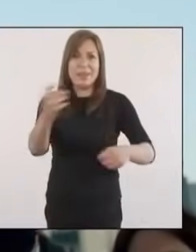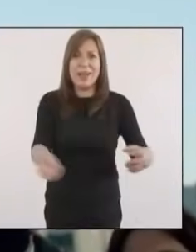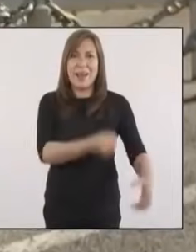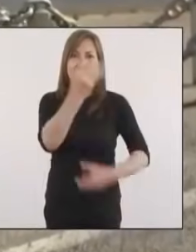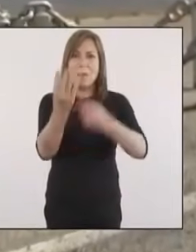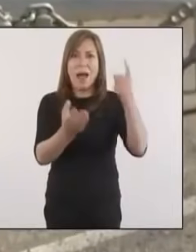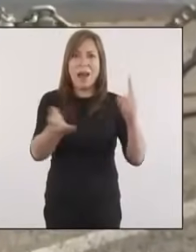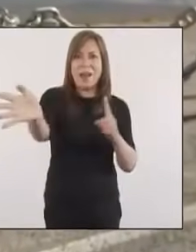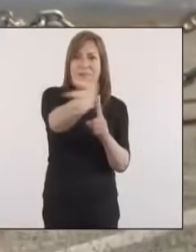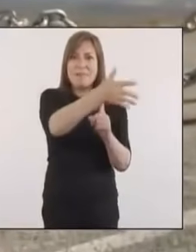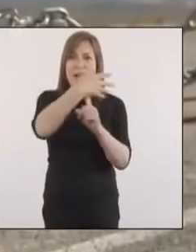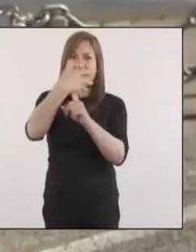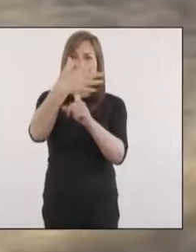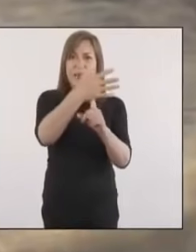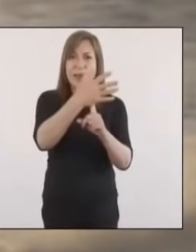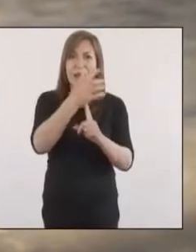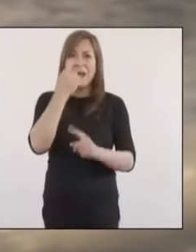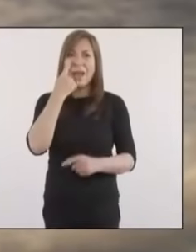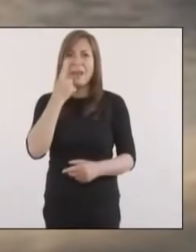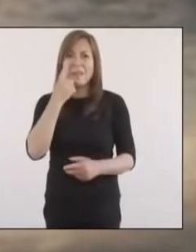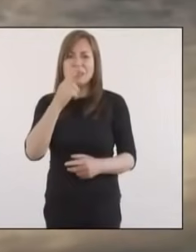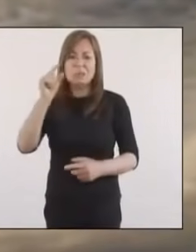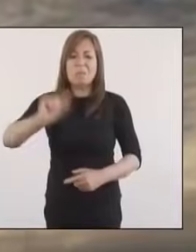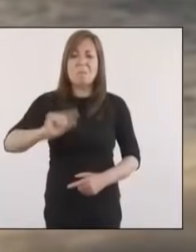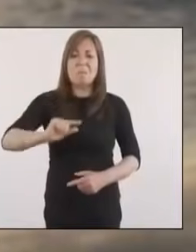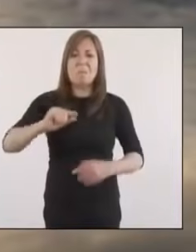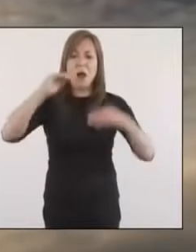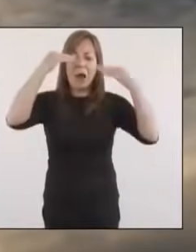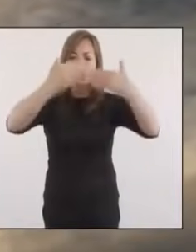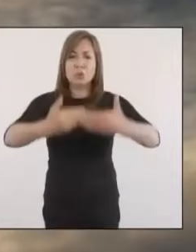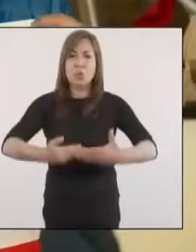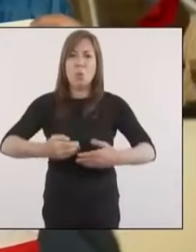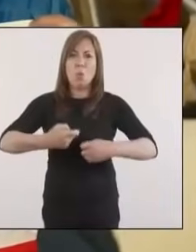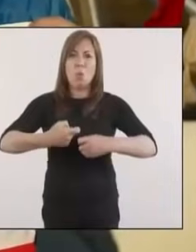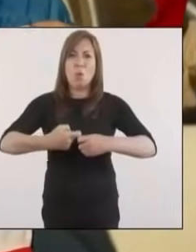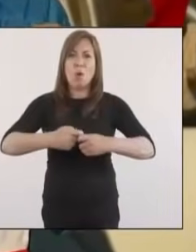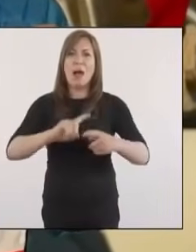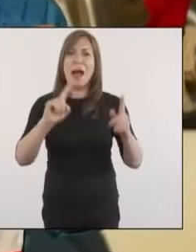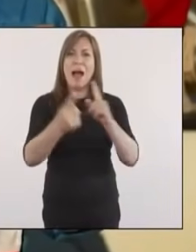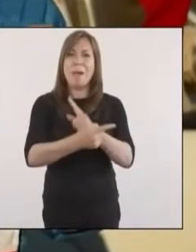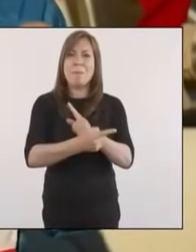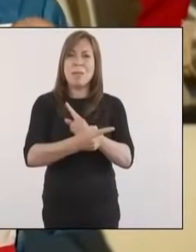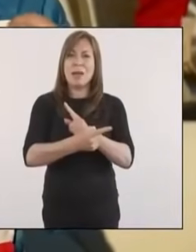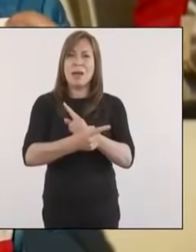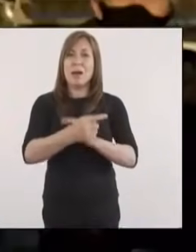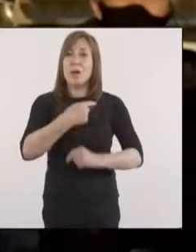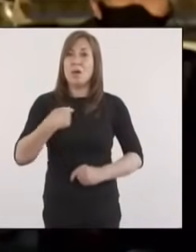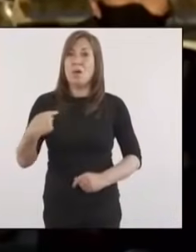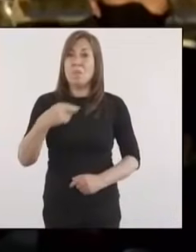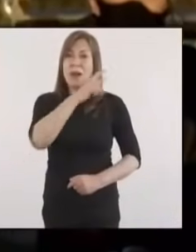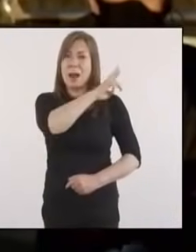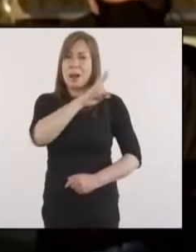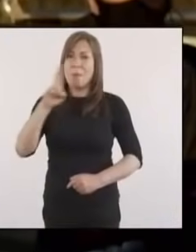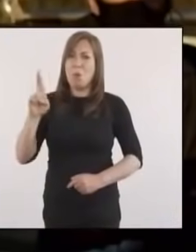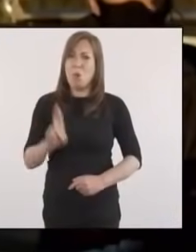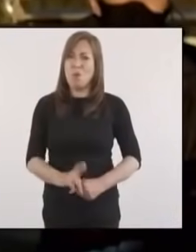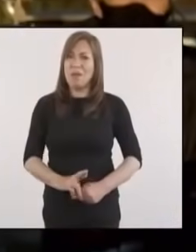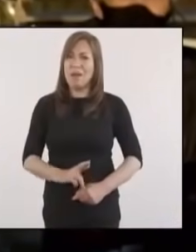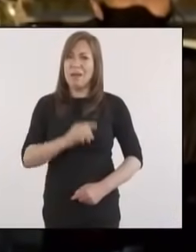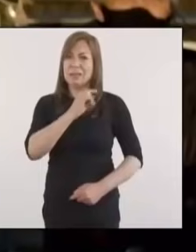nuestra bandera. He visto denostar nuestro escudo y he visto cómo quieren cambiar el nombre República de